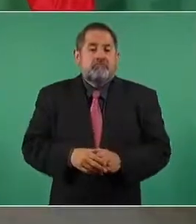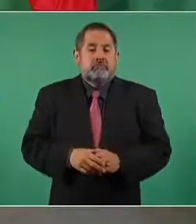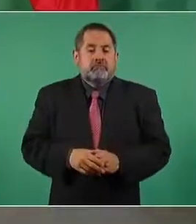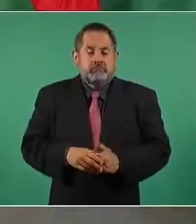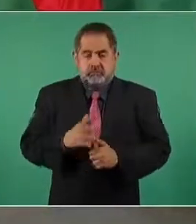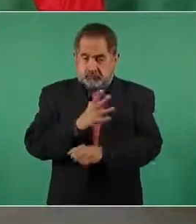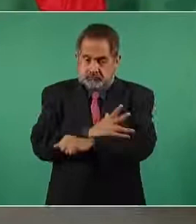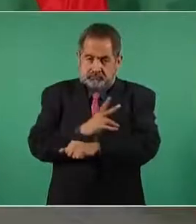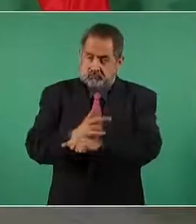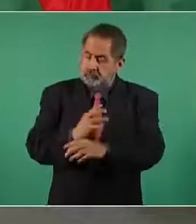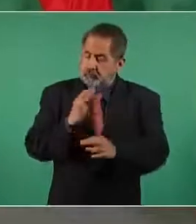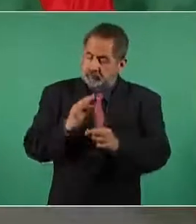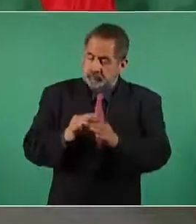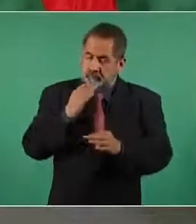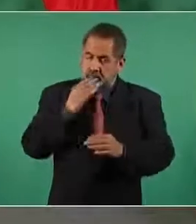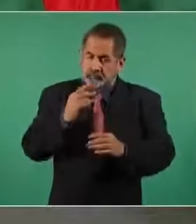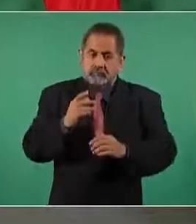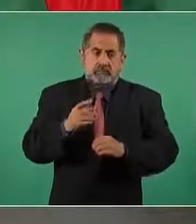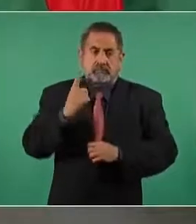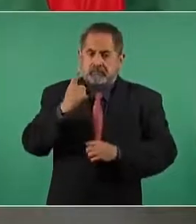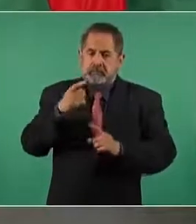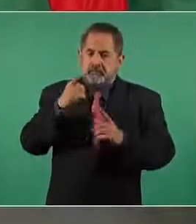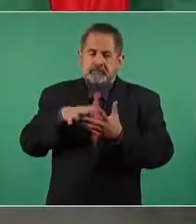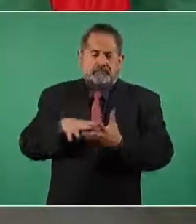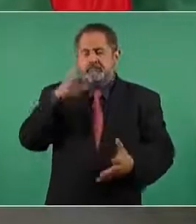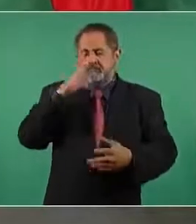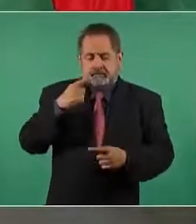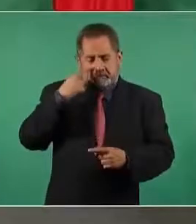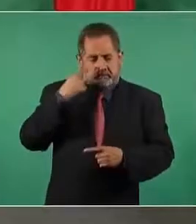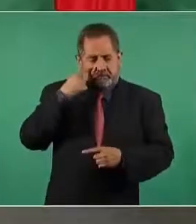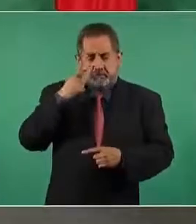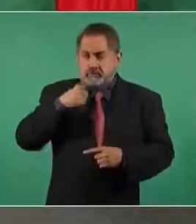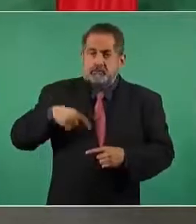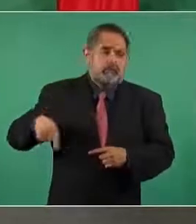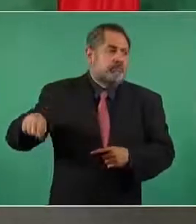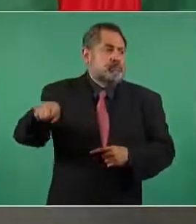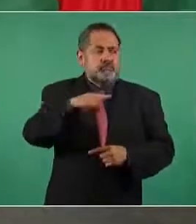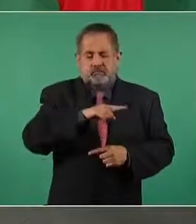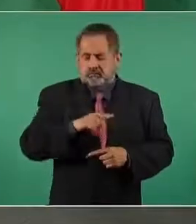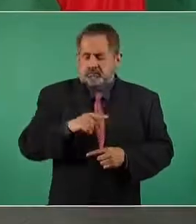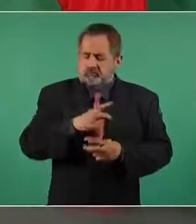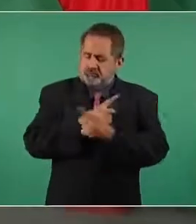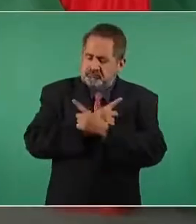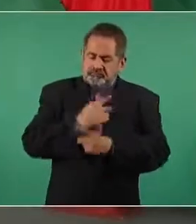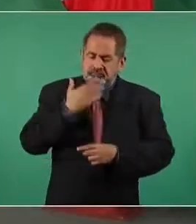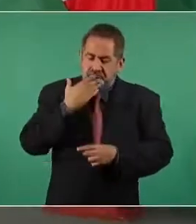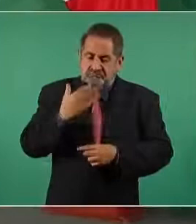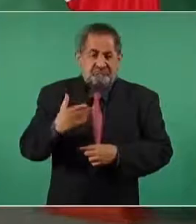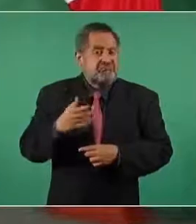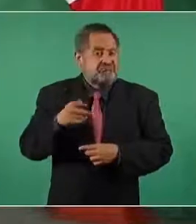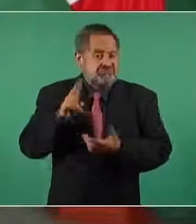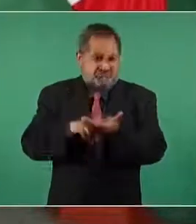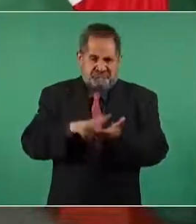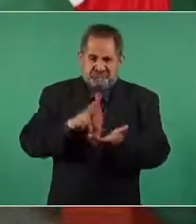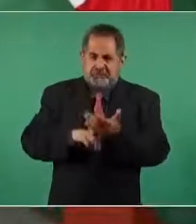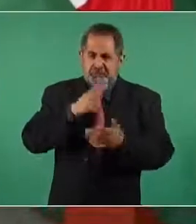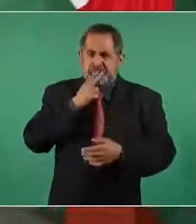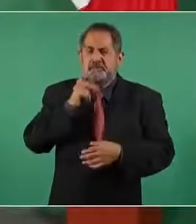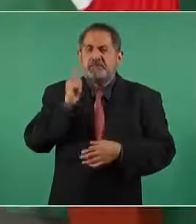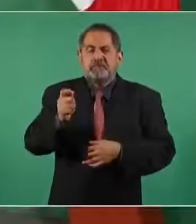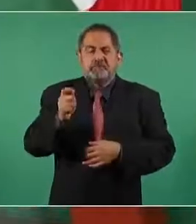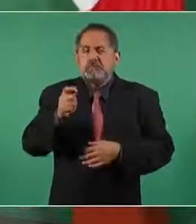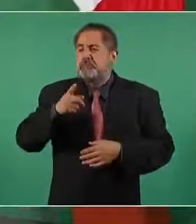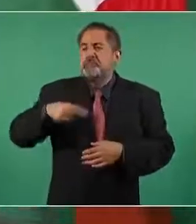y honesta, que esa es la mayor riqueza de nuestro pueblo, la mayor riqueza de México es